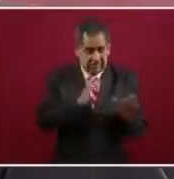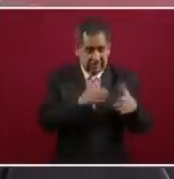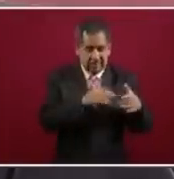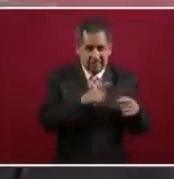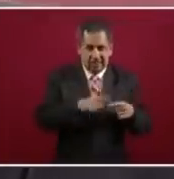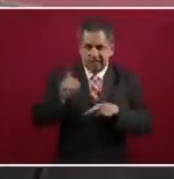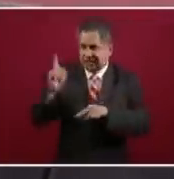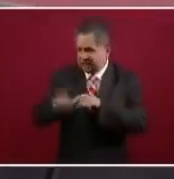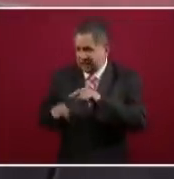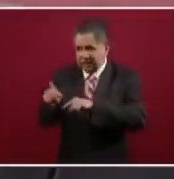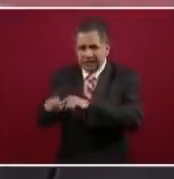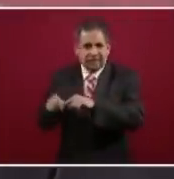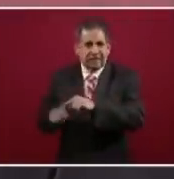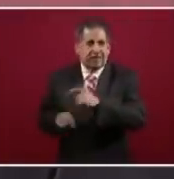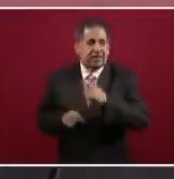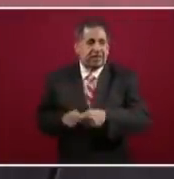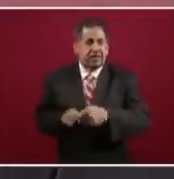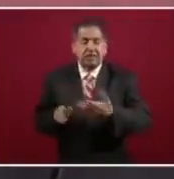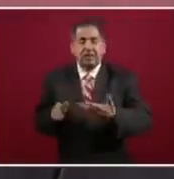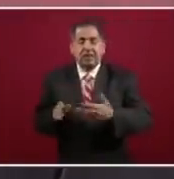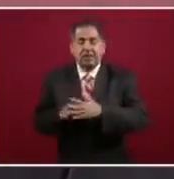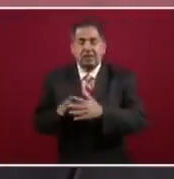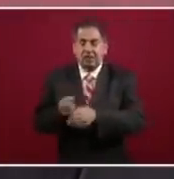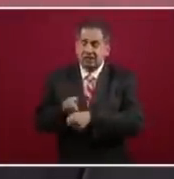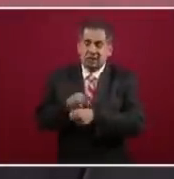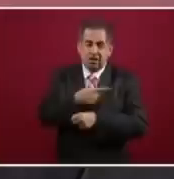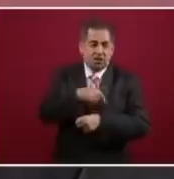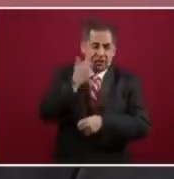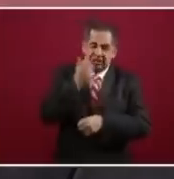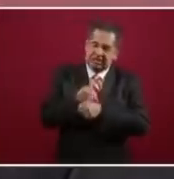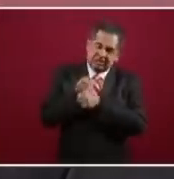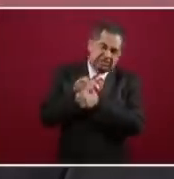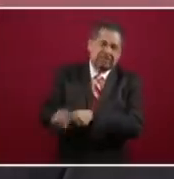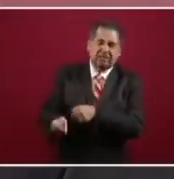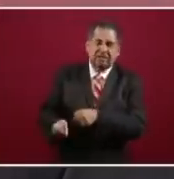arrasar él masacran